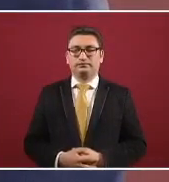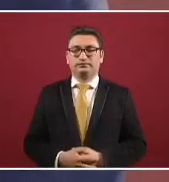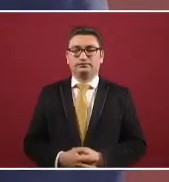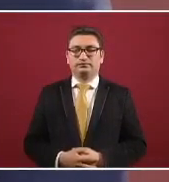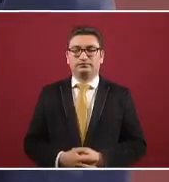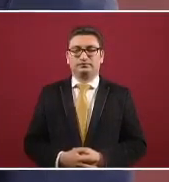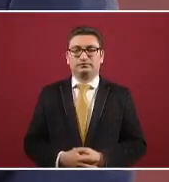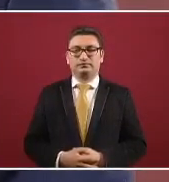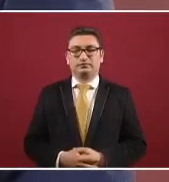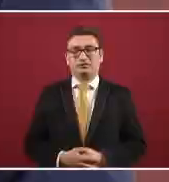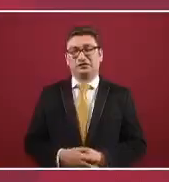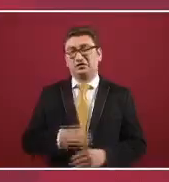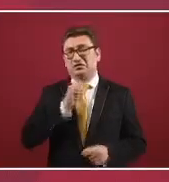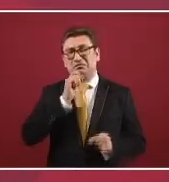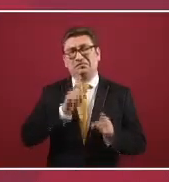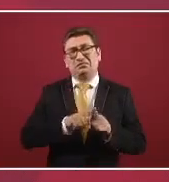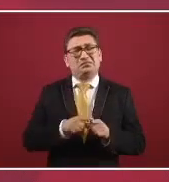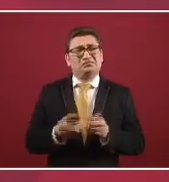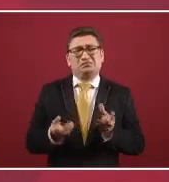no hay que pelearse,